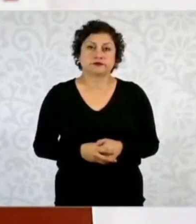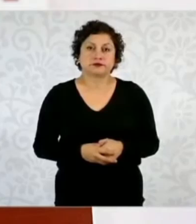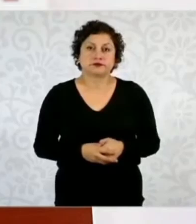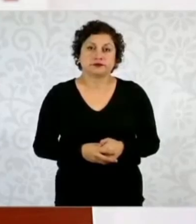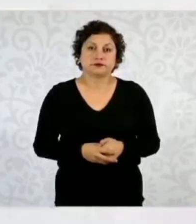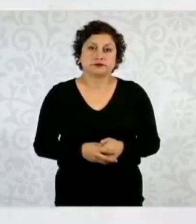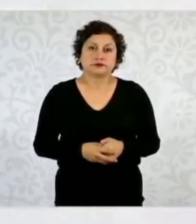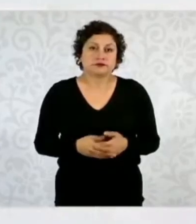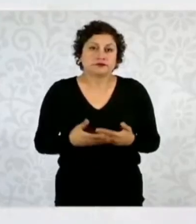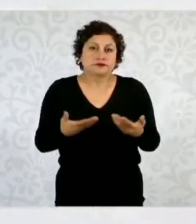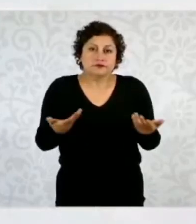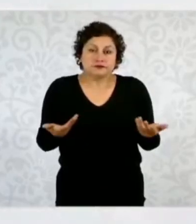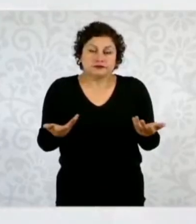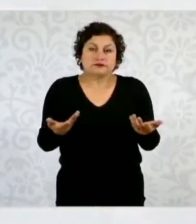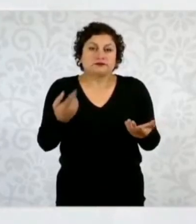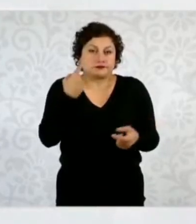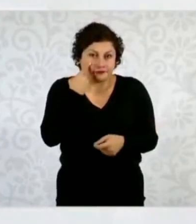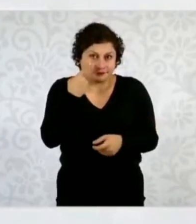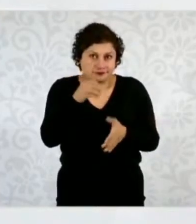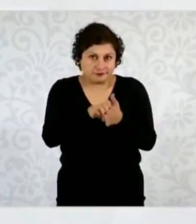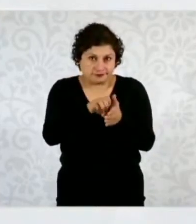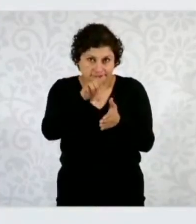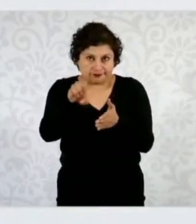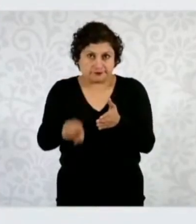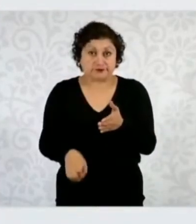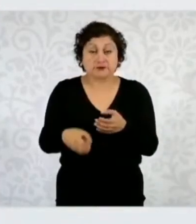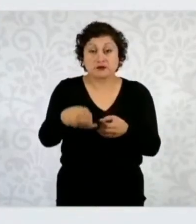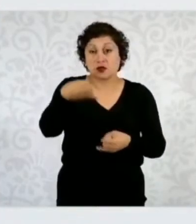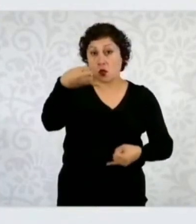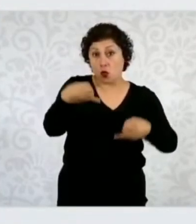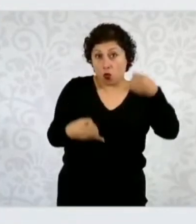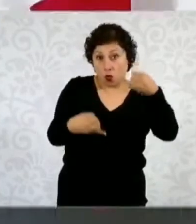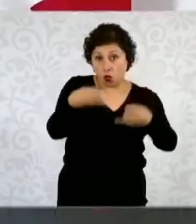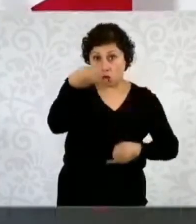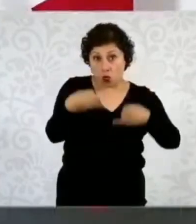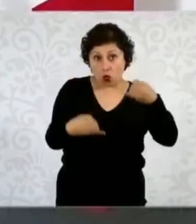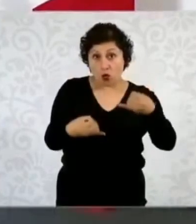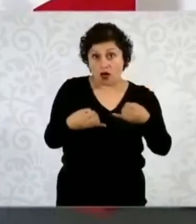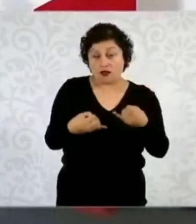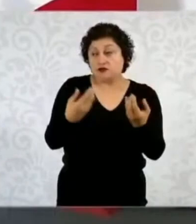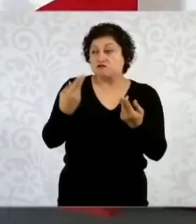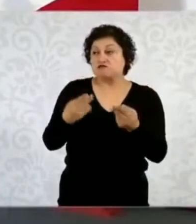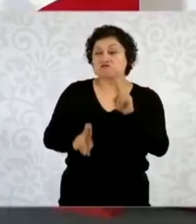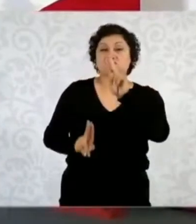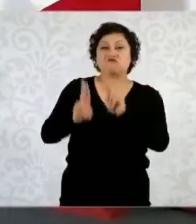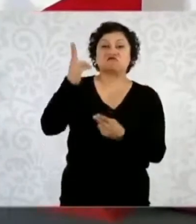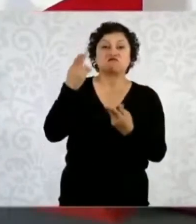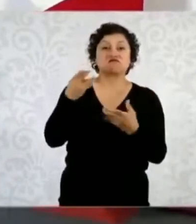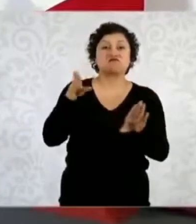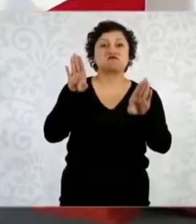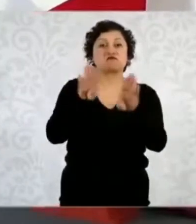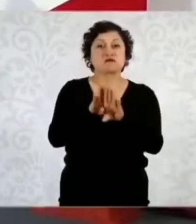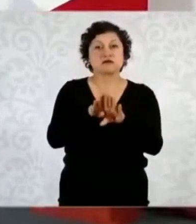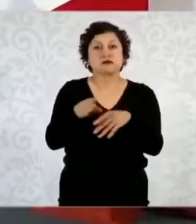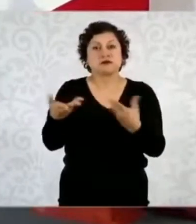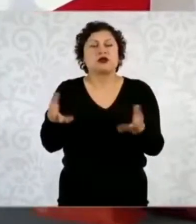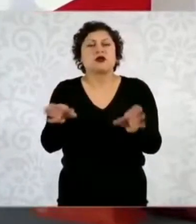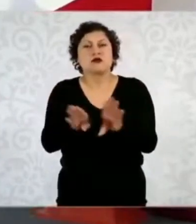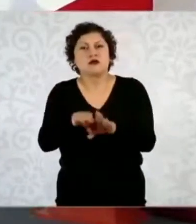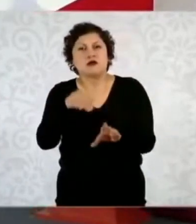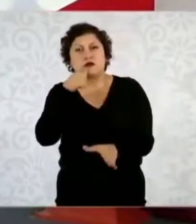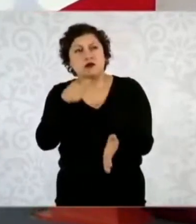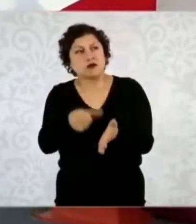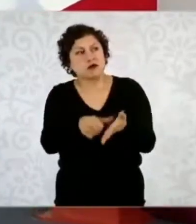¿cómo si está en paro un juez se puede pedir una orden de aprehensión? Porque